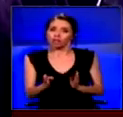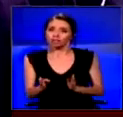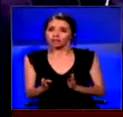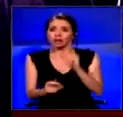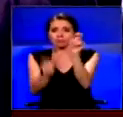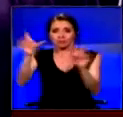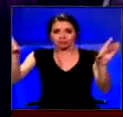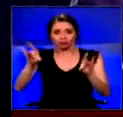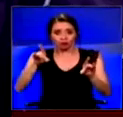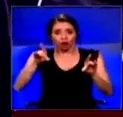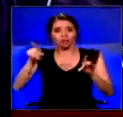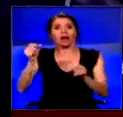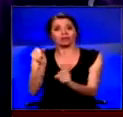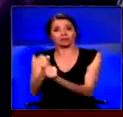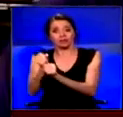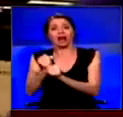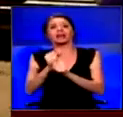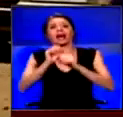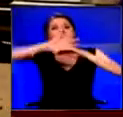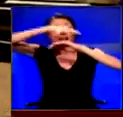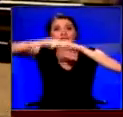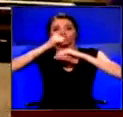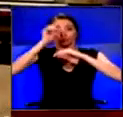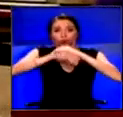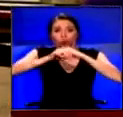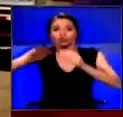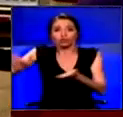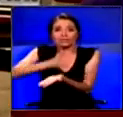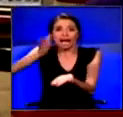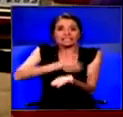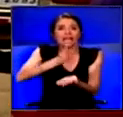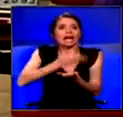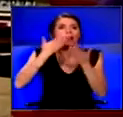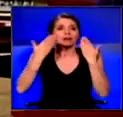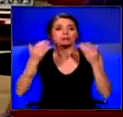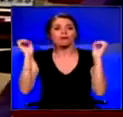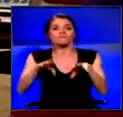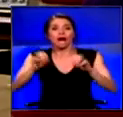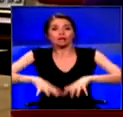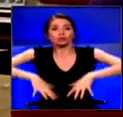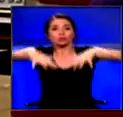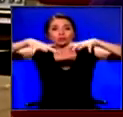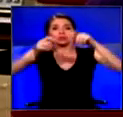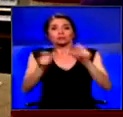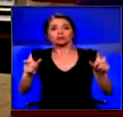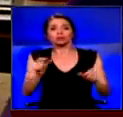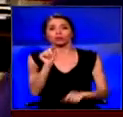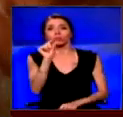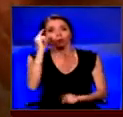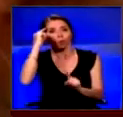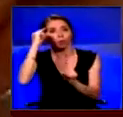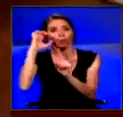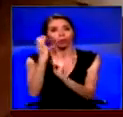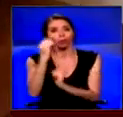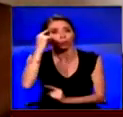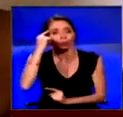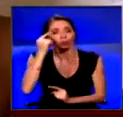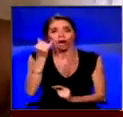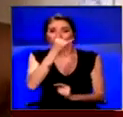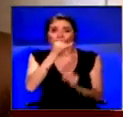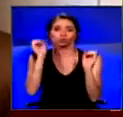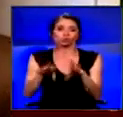gente para que limpien las quebradas, pues eso es lo que pasa aquí, que aquí se acumula mucha basura, la gente también tiene poca cultura para eso. Es que la mugre